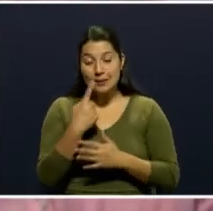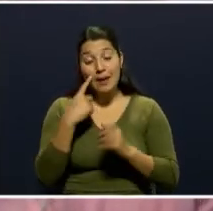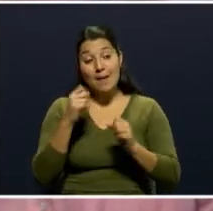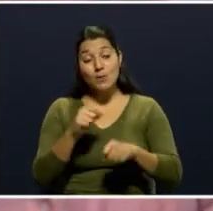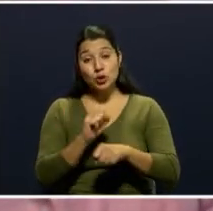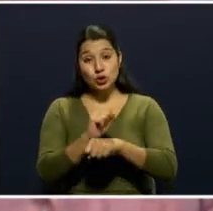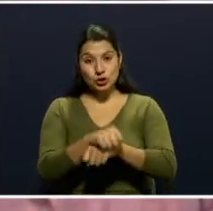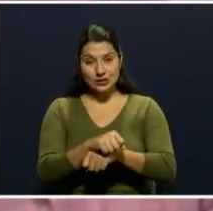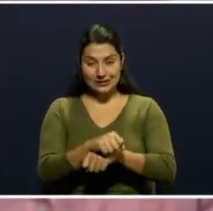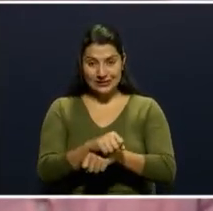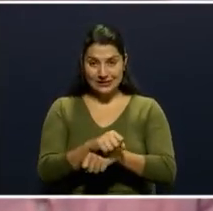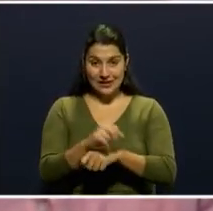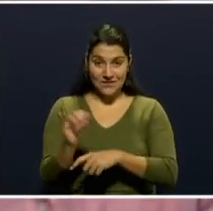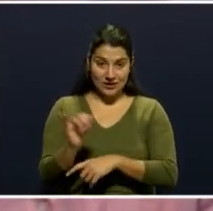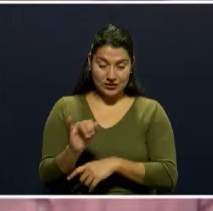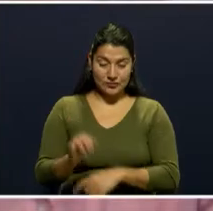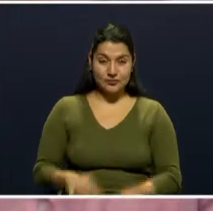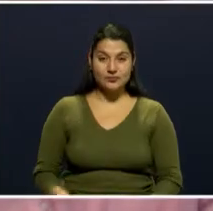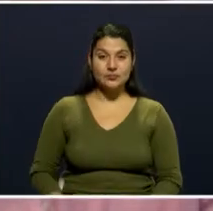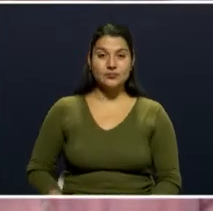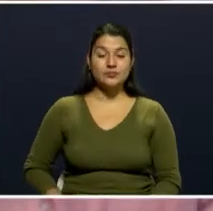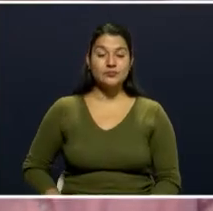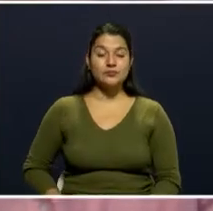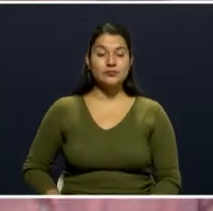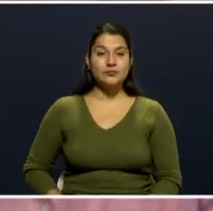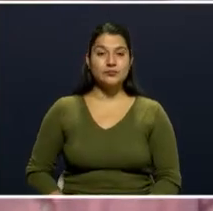esta infección. Pues,